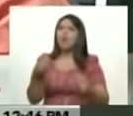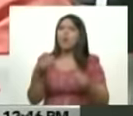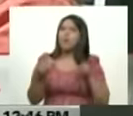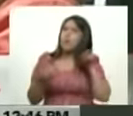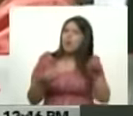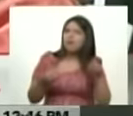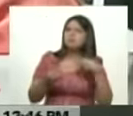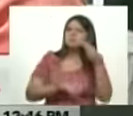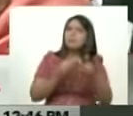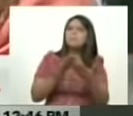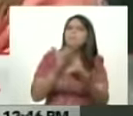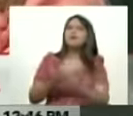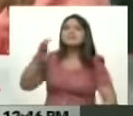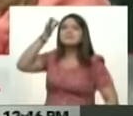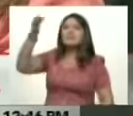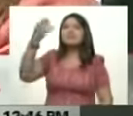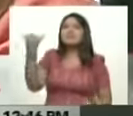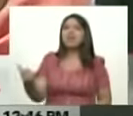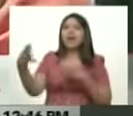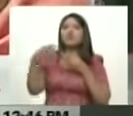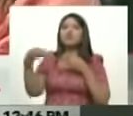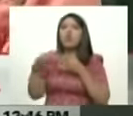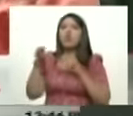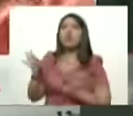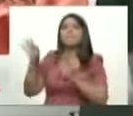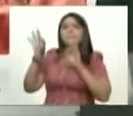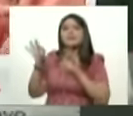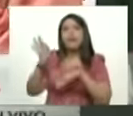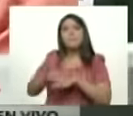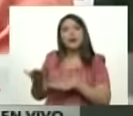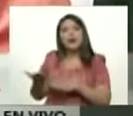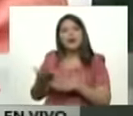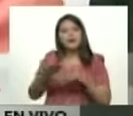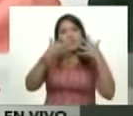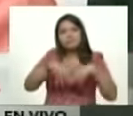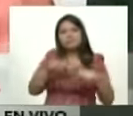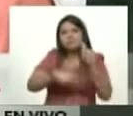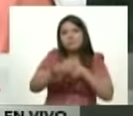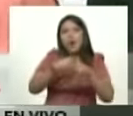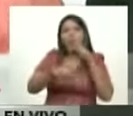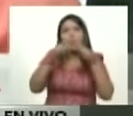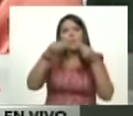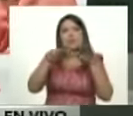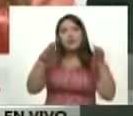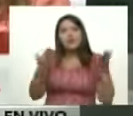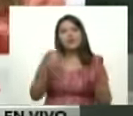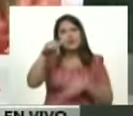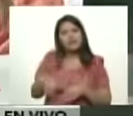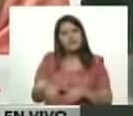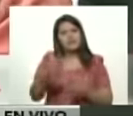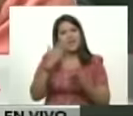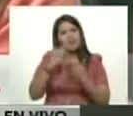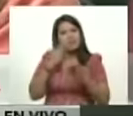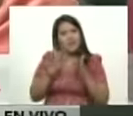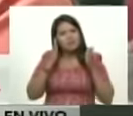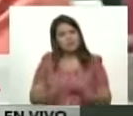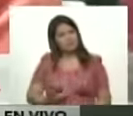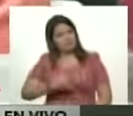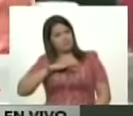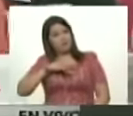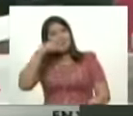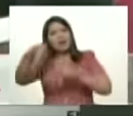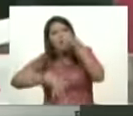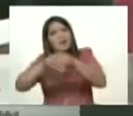él para exigir dólares preferenciales para mal administrar comedores estudiantiles aquí. Que le explique